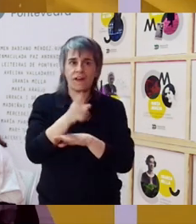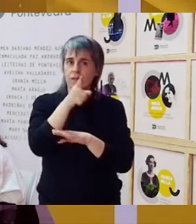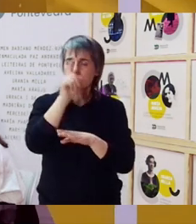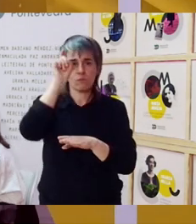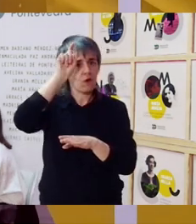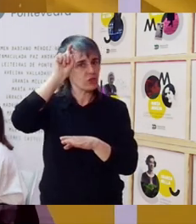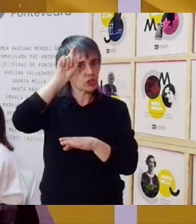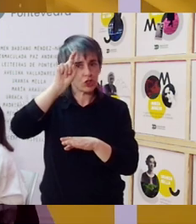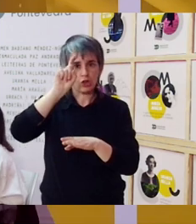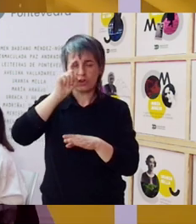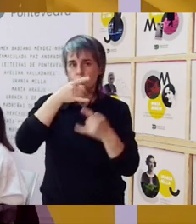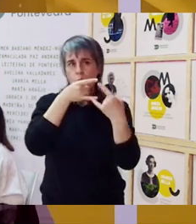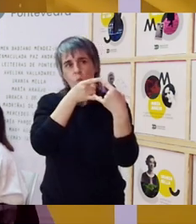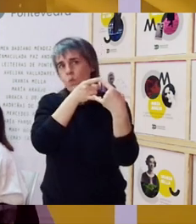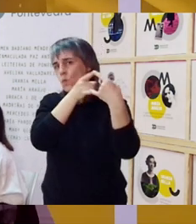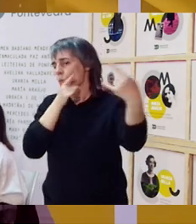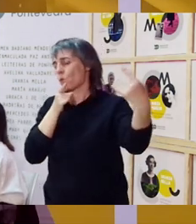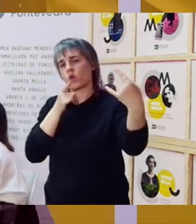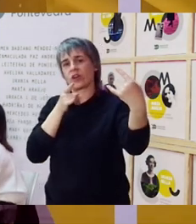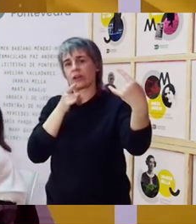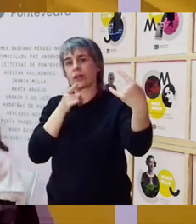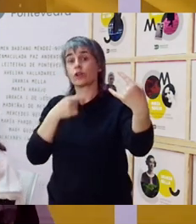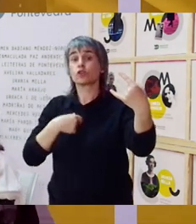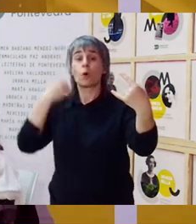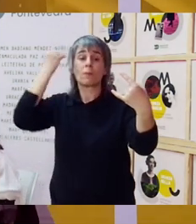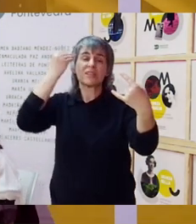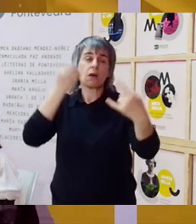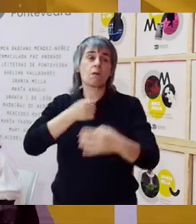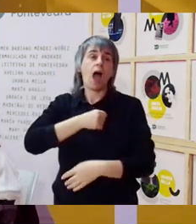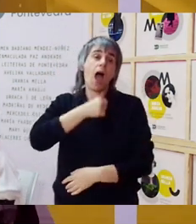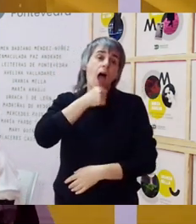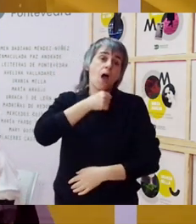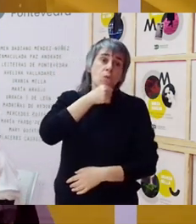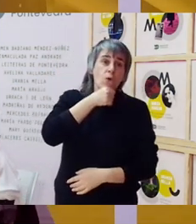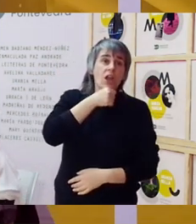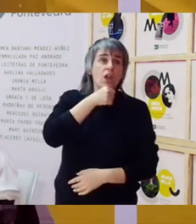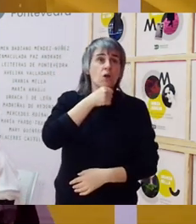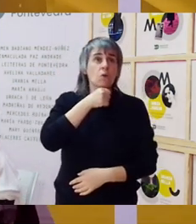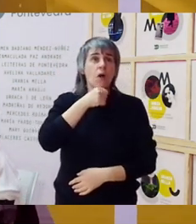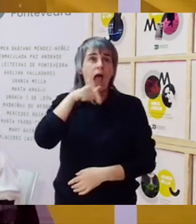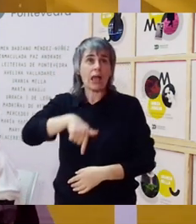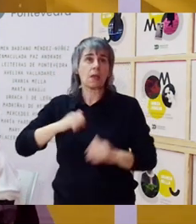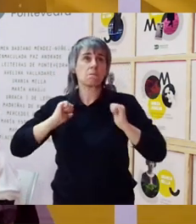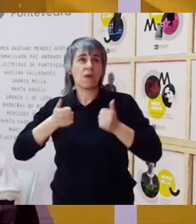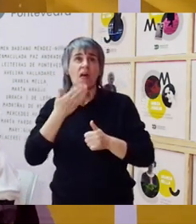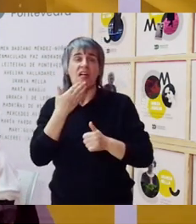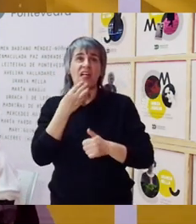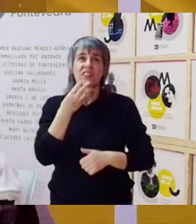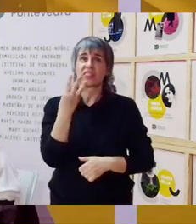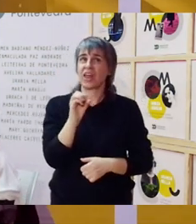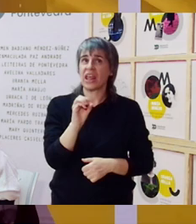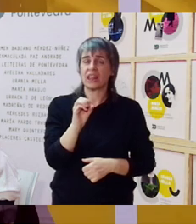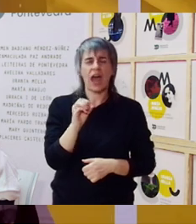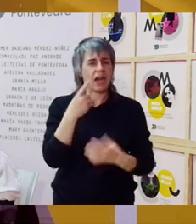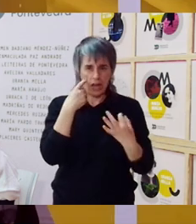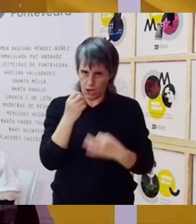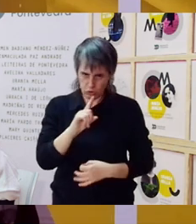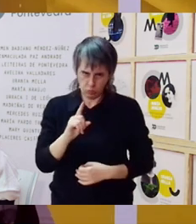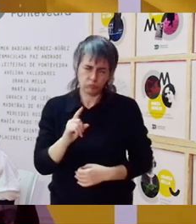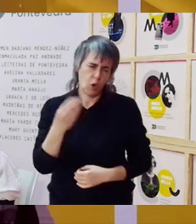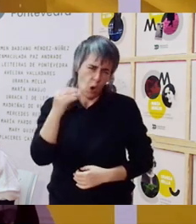eu pensei que meu avó, pois cando empezou aquí, podía ter algo máis de 30 anos, pero non, tiña 24 ou 25